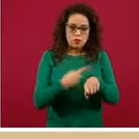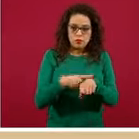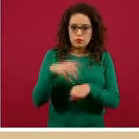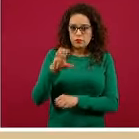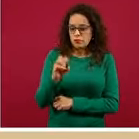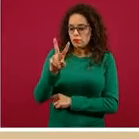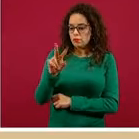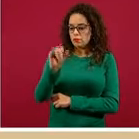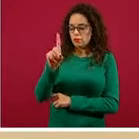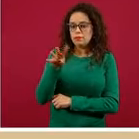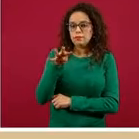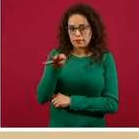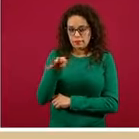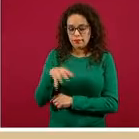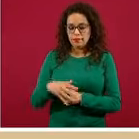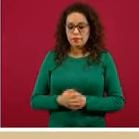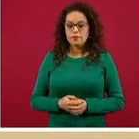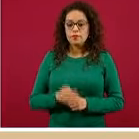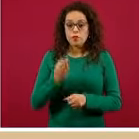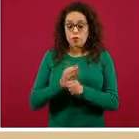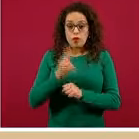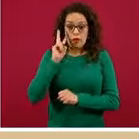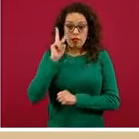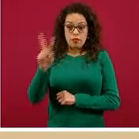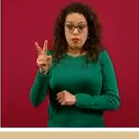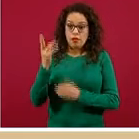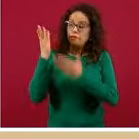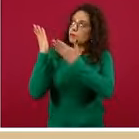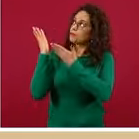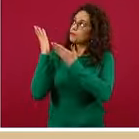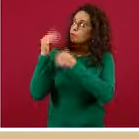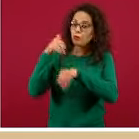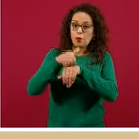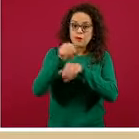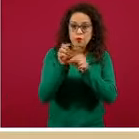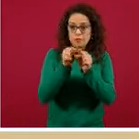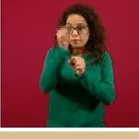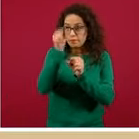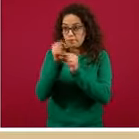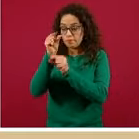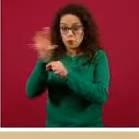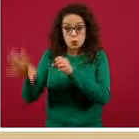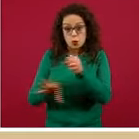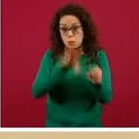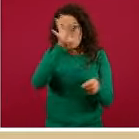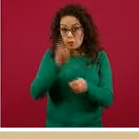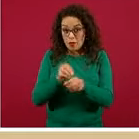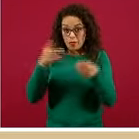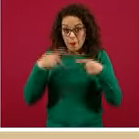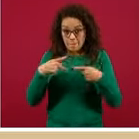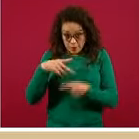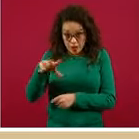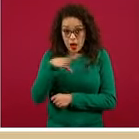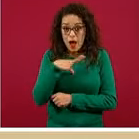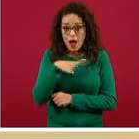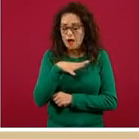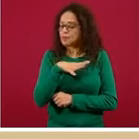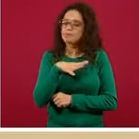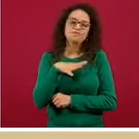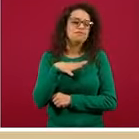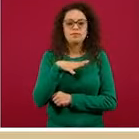COVID-19. Como podemos ver en la gráfica y en los números, no todas estas personas tenían COVID-19, sí tenían